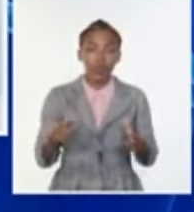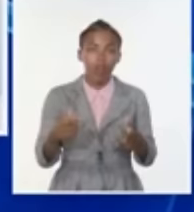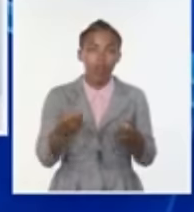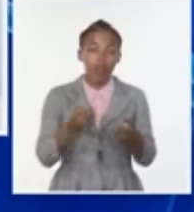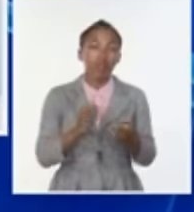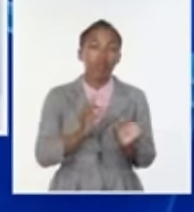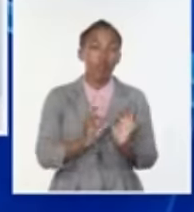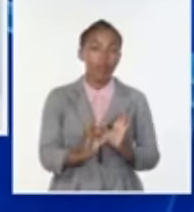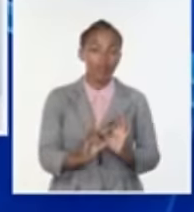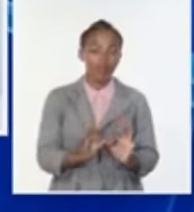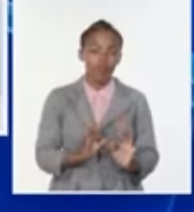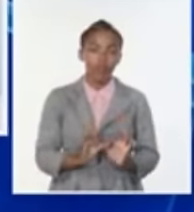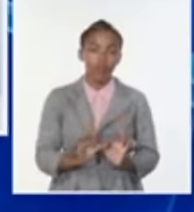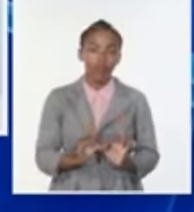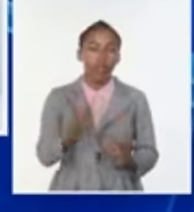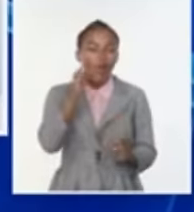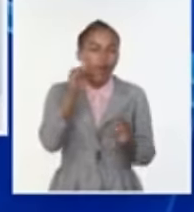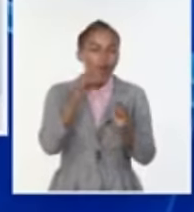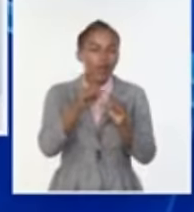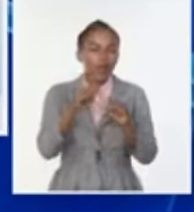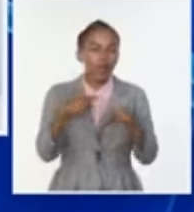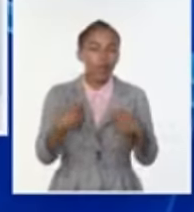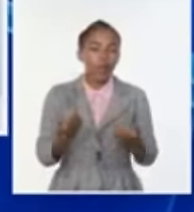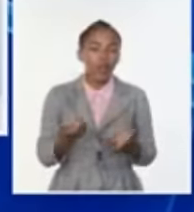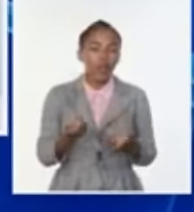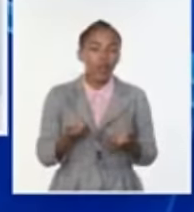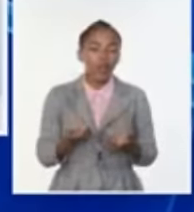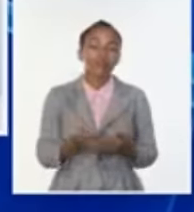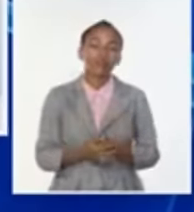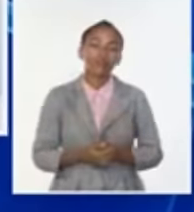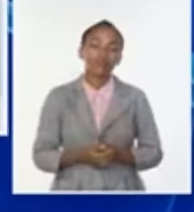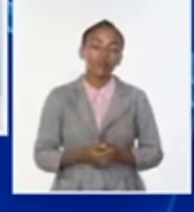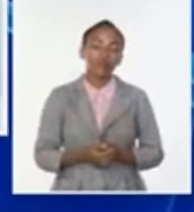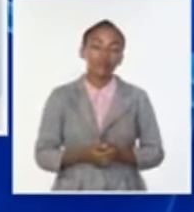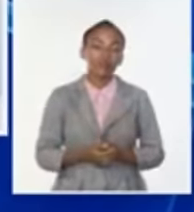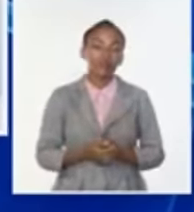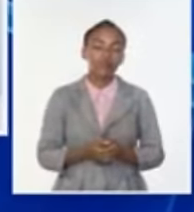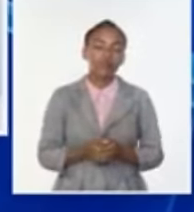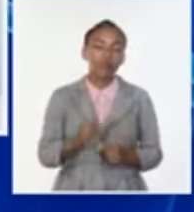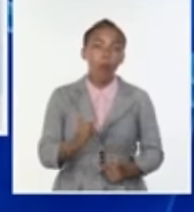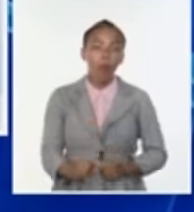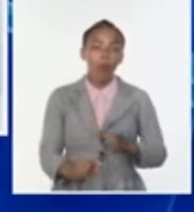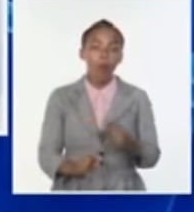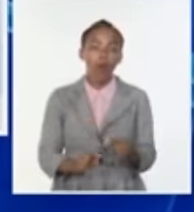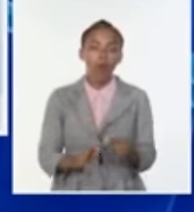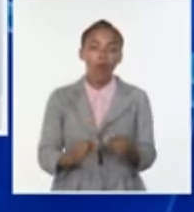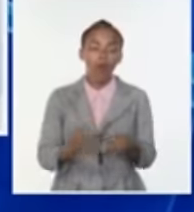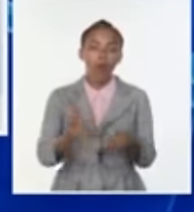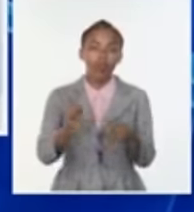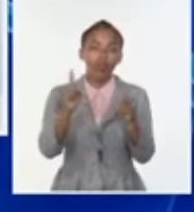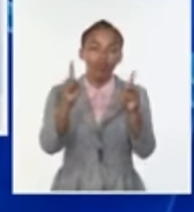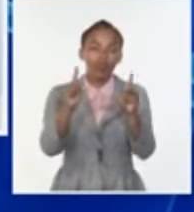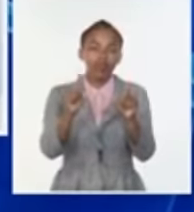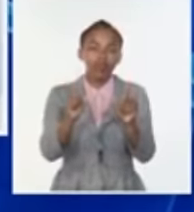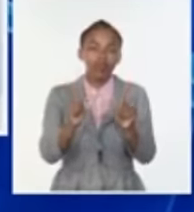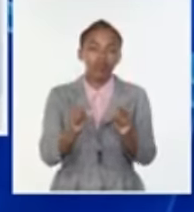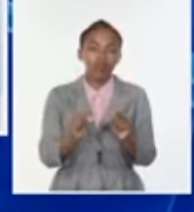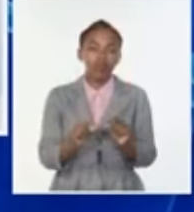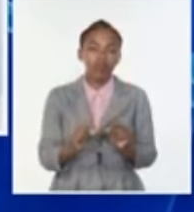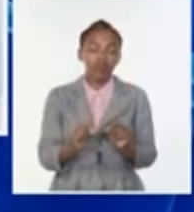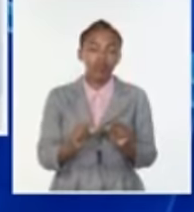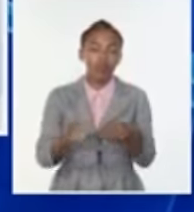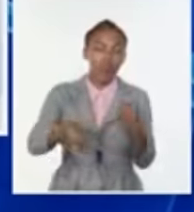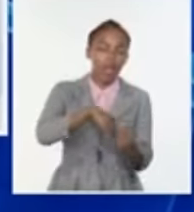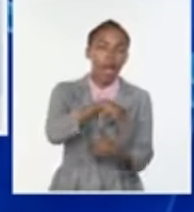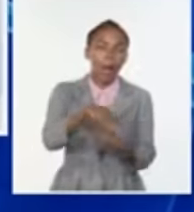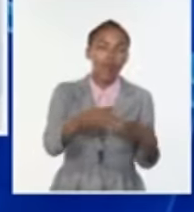es el objetivo? Ir reduciendo la brecha cambiaria que existe en la economía, administrando